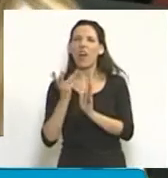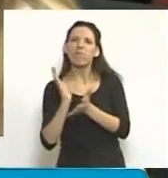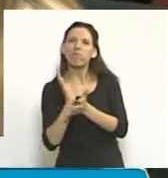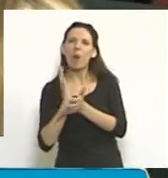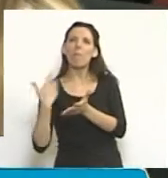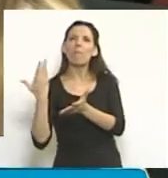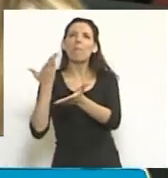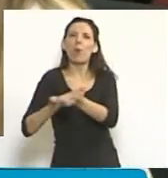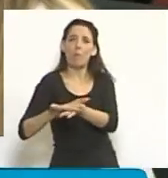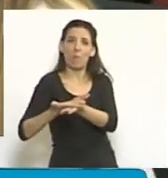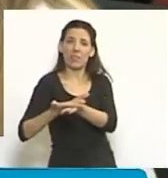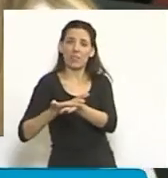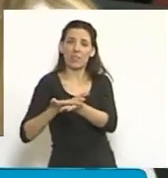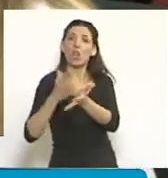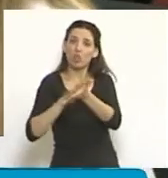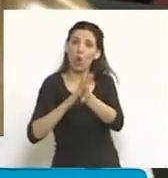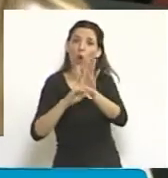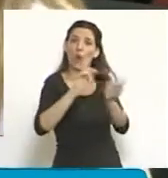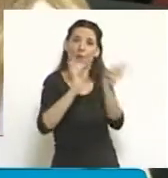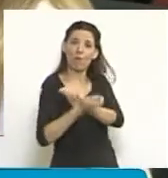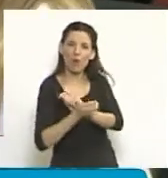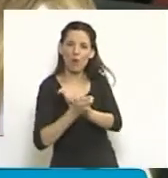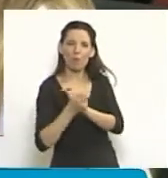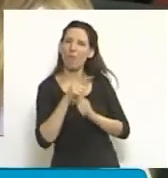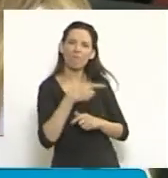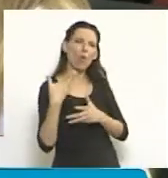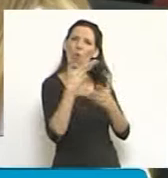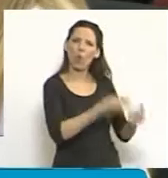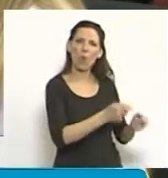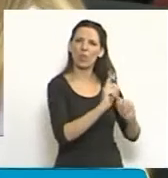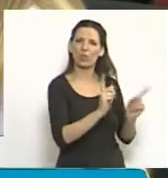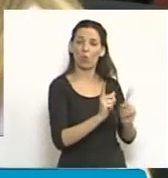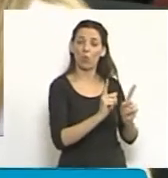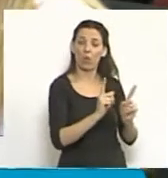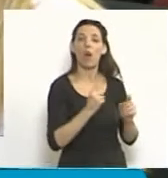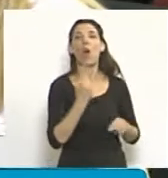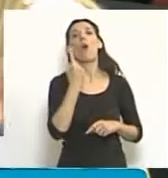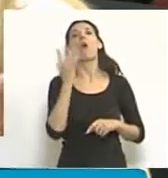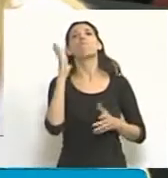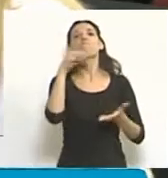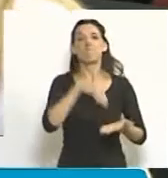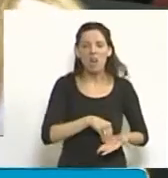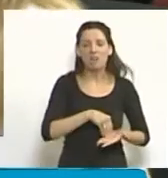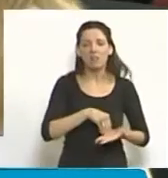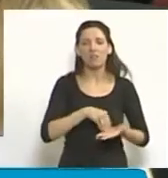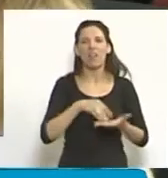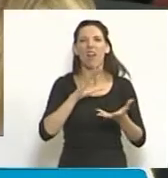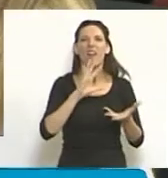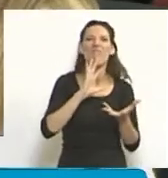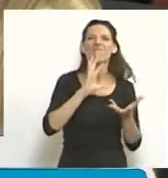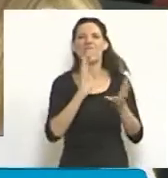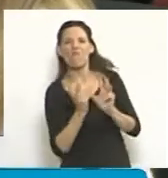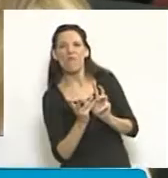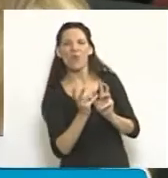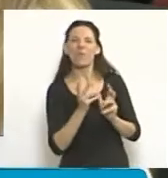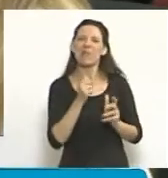propone implementar esta reforma no va a contribuir. Una vez más, las formas terminan